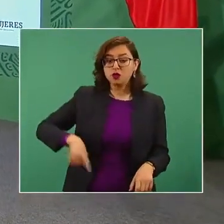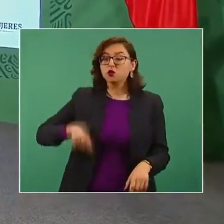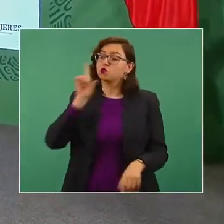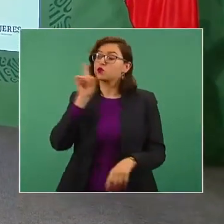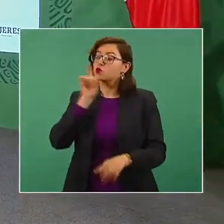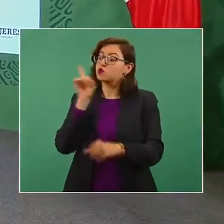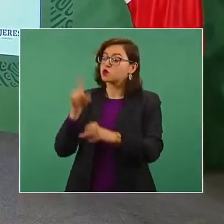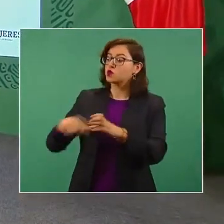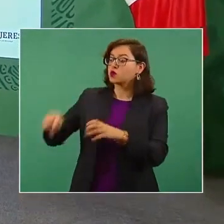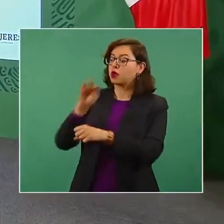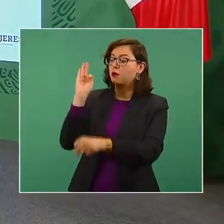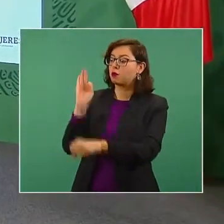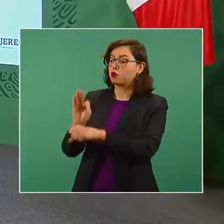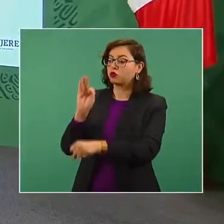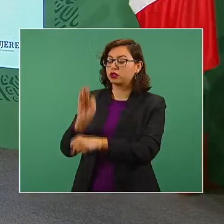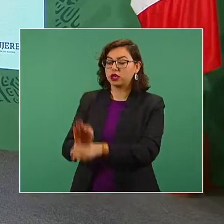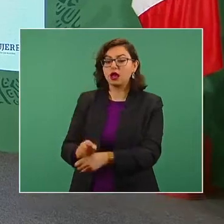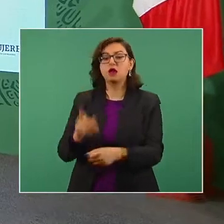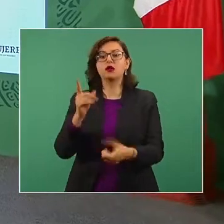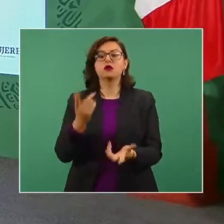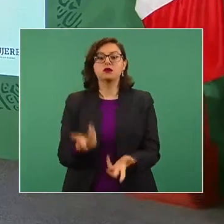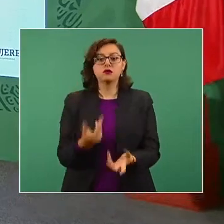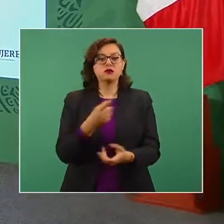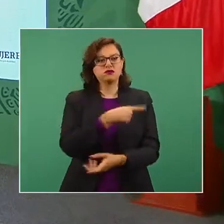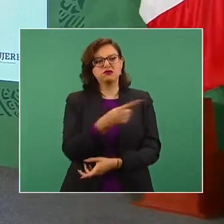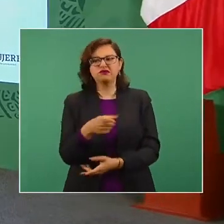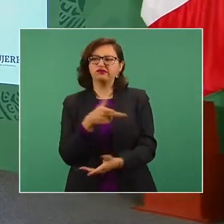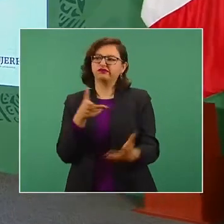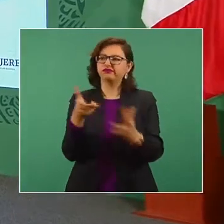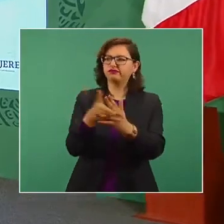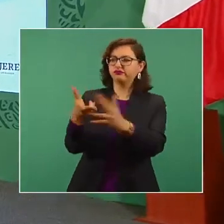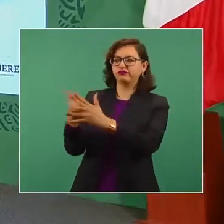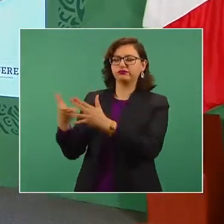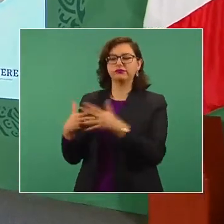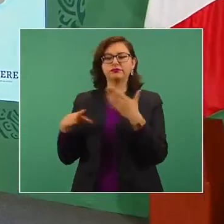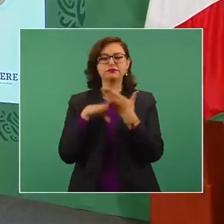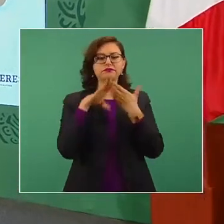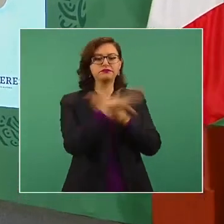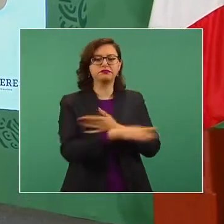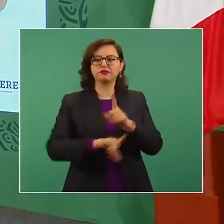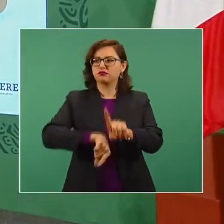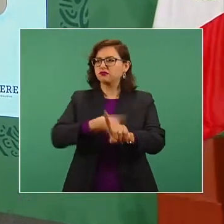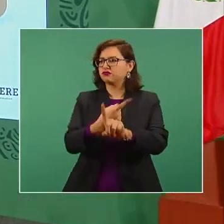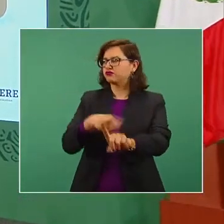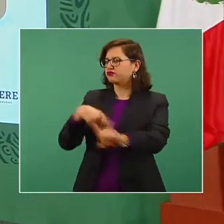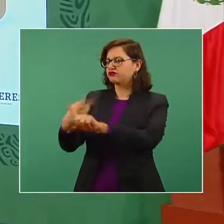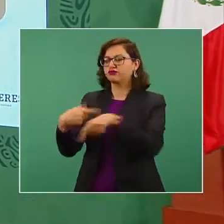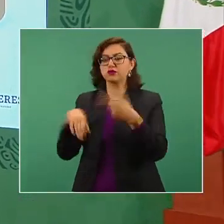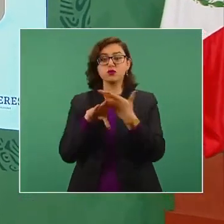en contra del feminicidio, en contra de las violaciones,